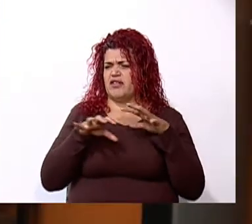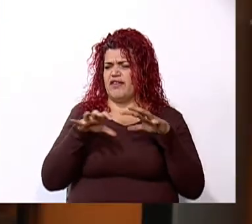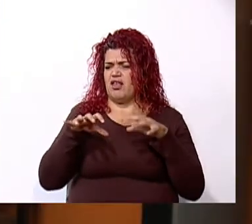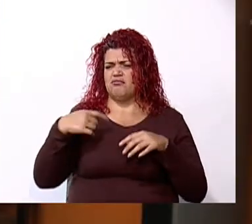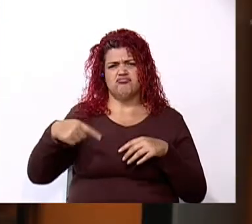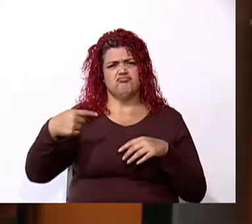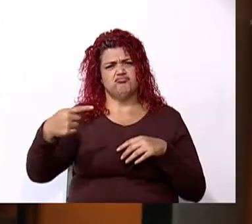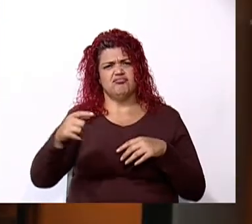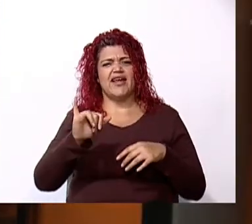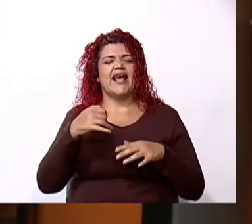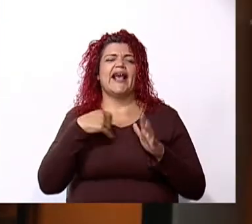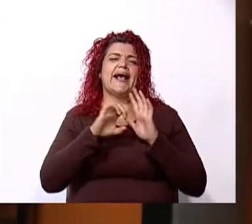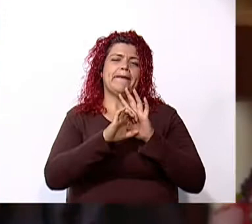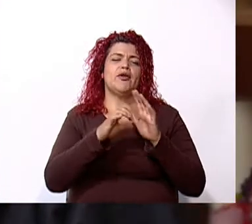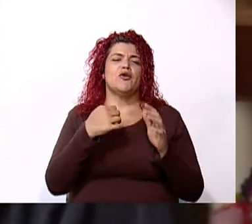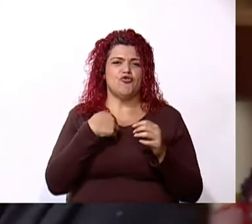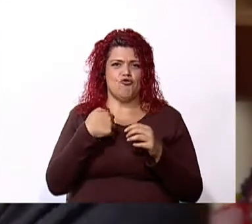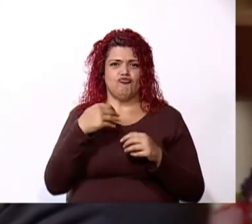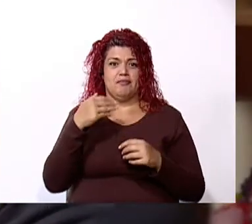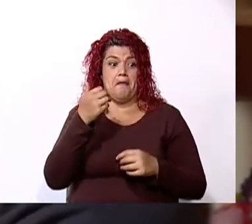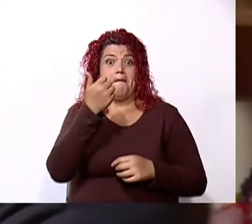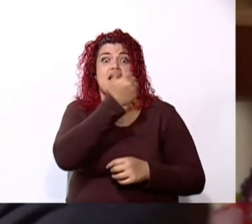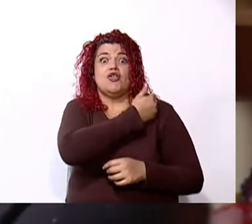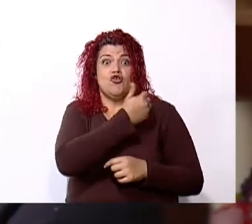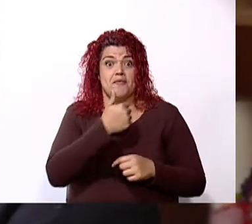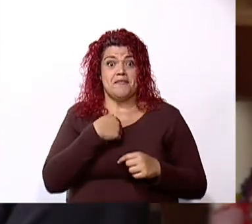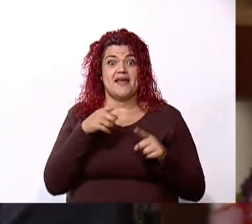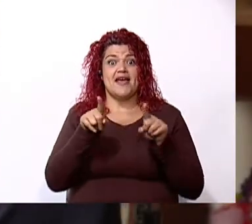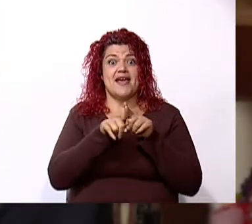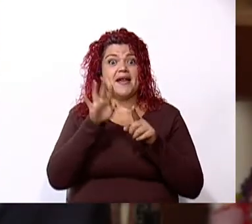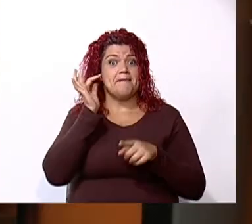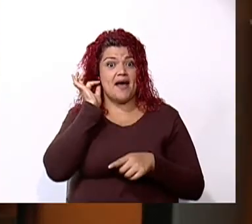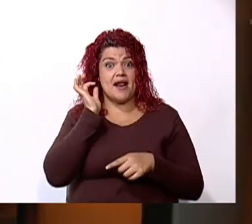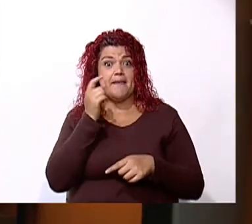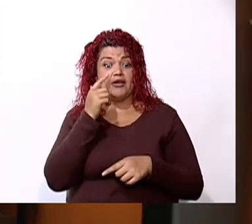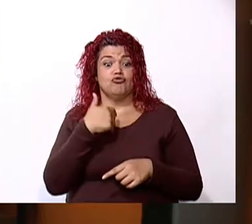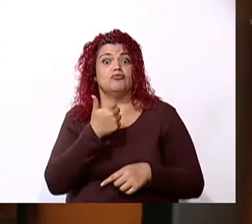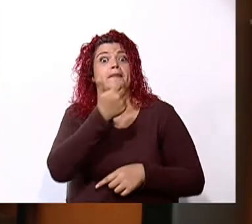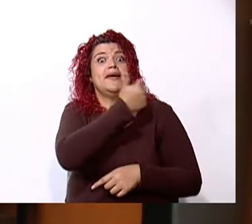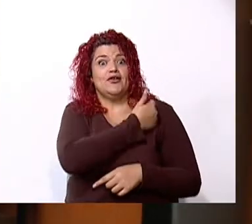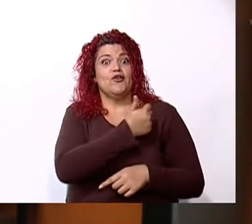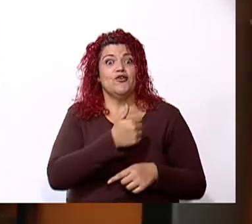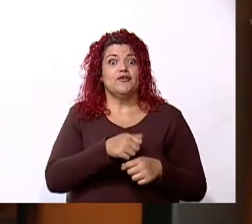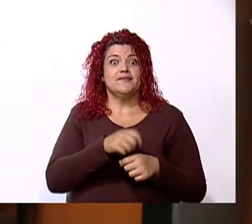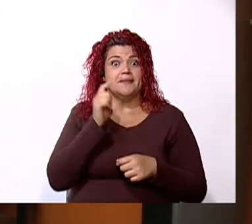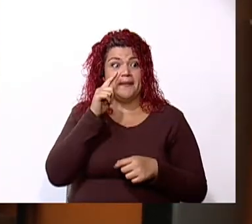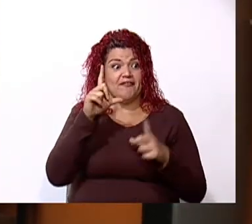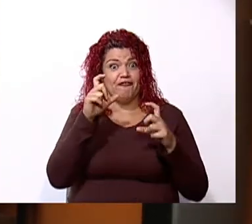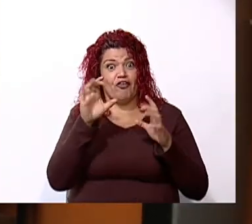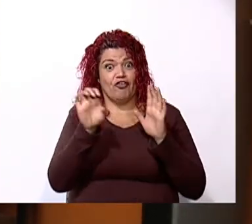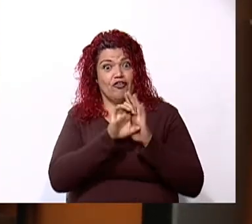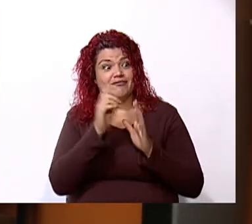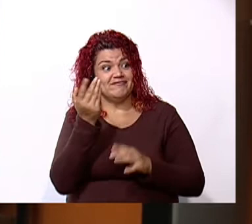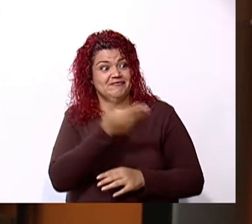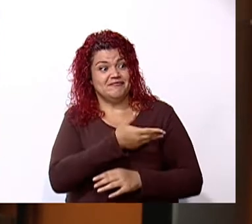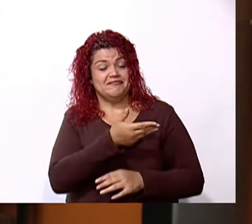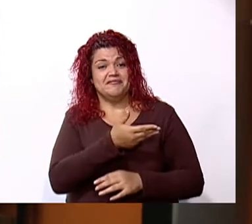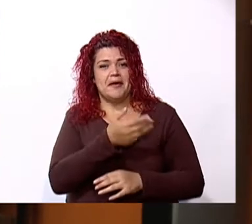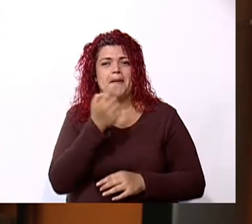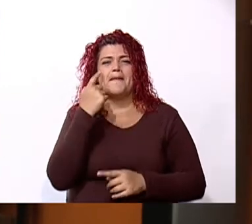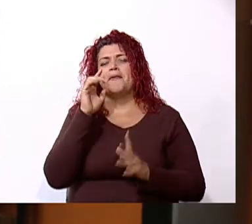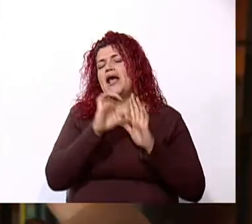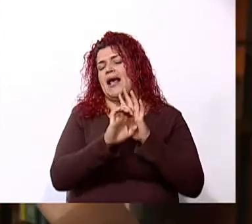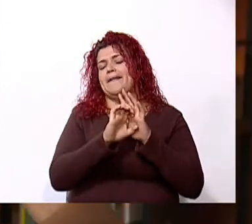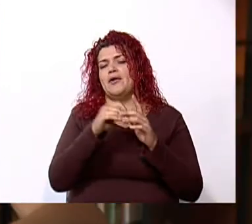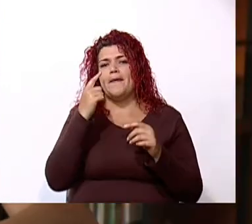hermana. Es en serio, es en serio. Vean, ahí está la foto de mi hermana, yo soy mayor. Pero, por ejemplo, pongamos estos dos lápices de